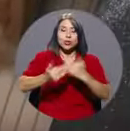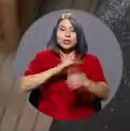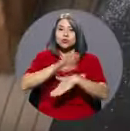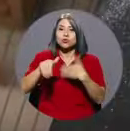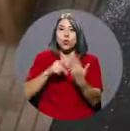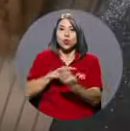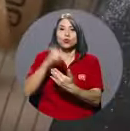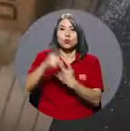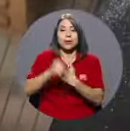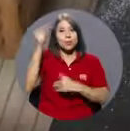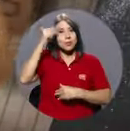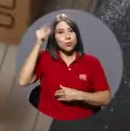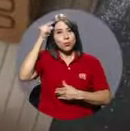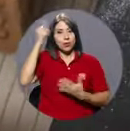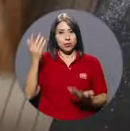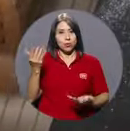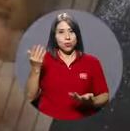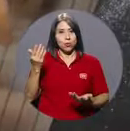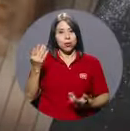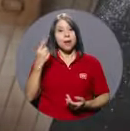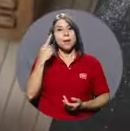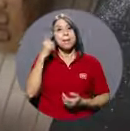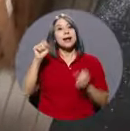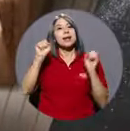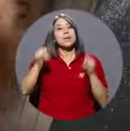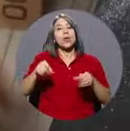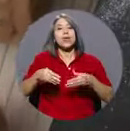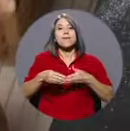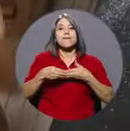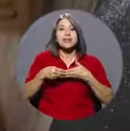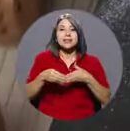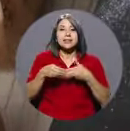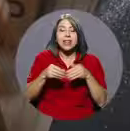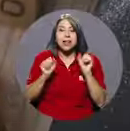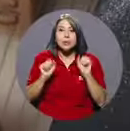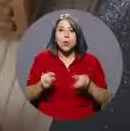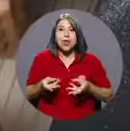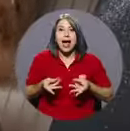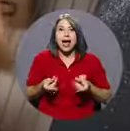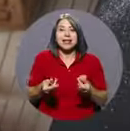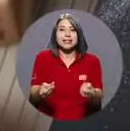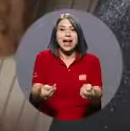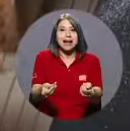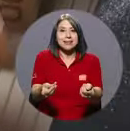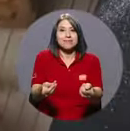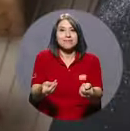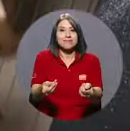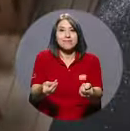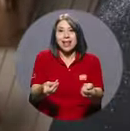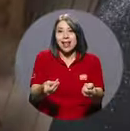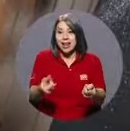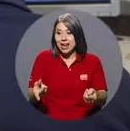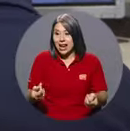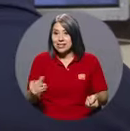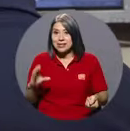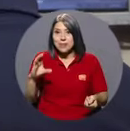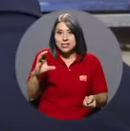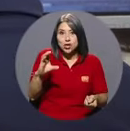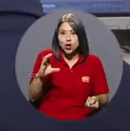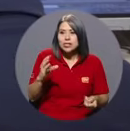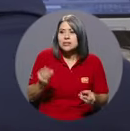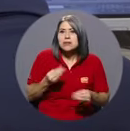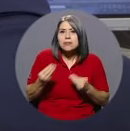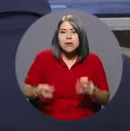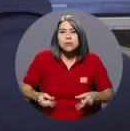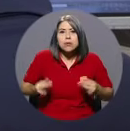y de todos los programas que el gobierno tiene a lo interno para que pueda flexibilizar y agilizar los desembolsos de las inversiones que